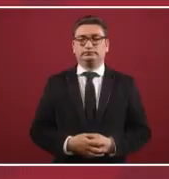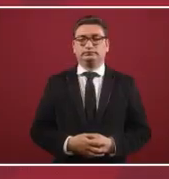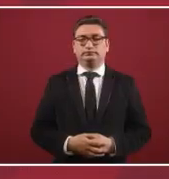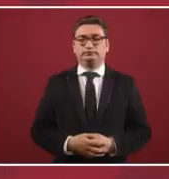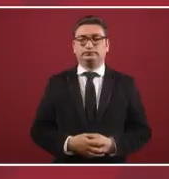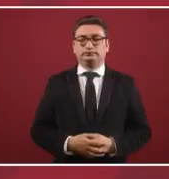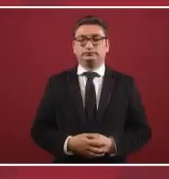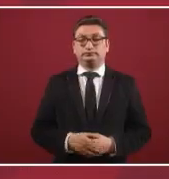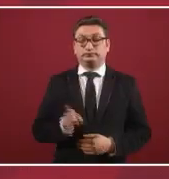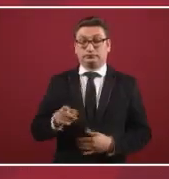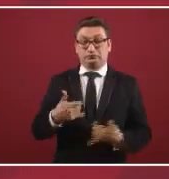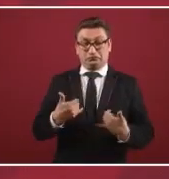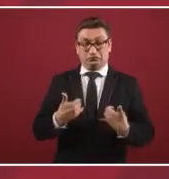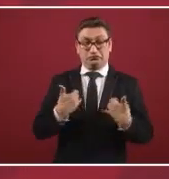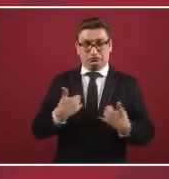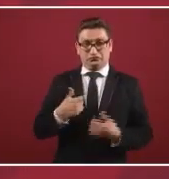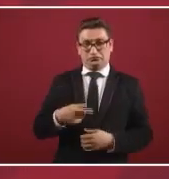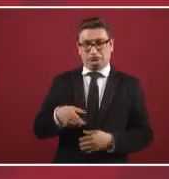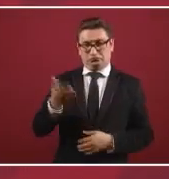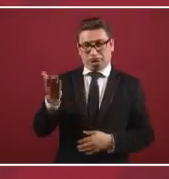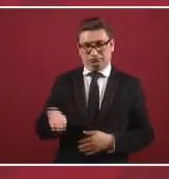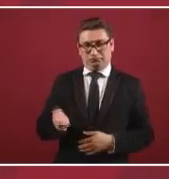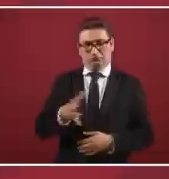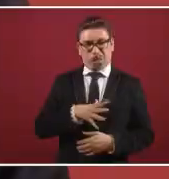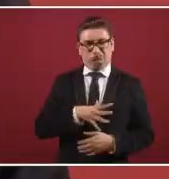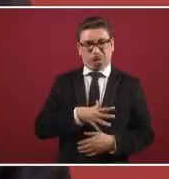Si al joven se le rechaza,